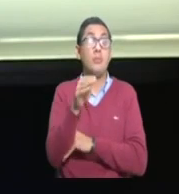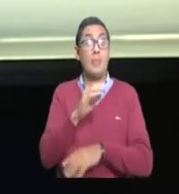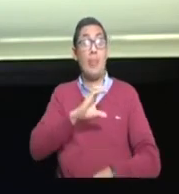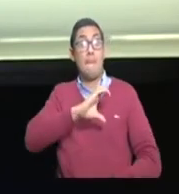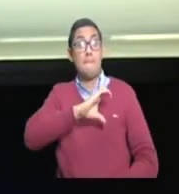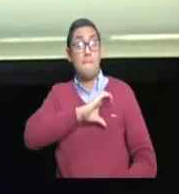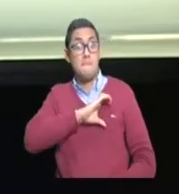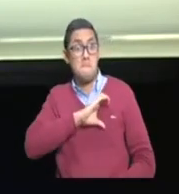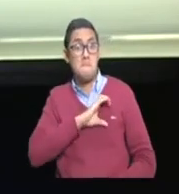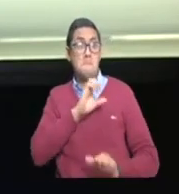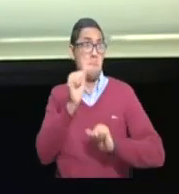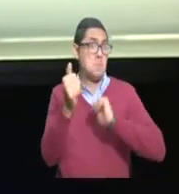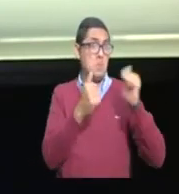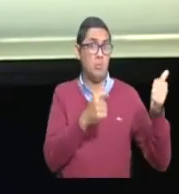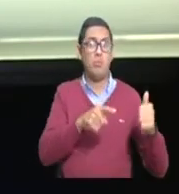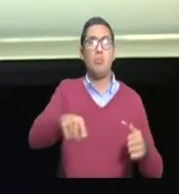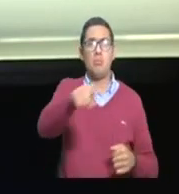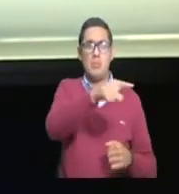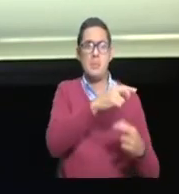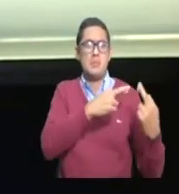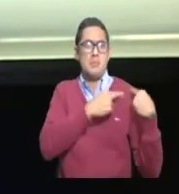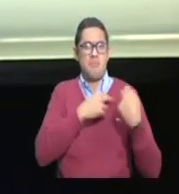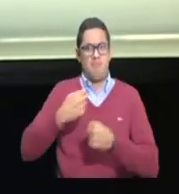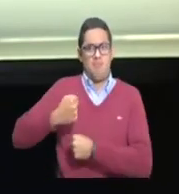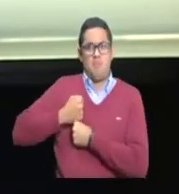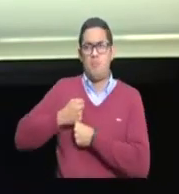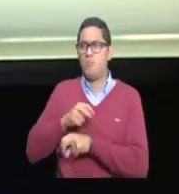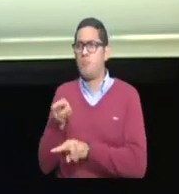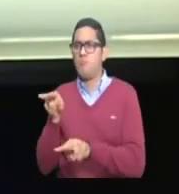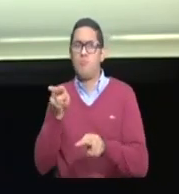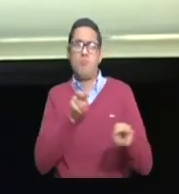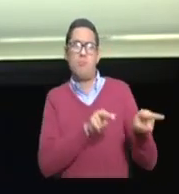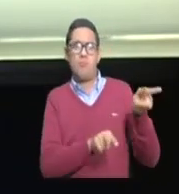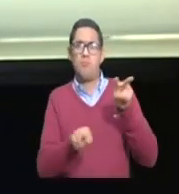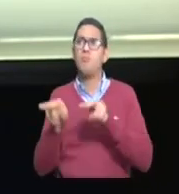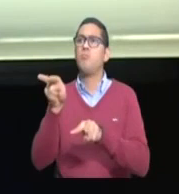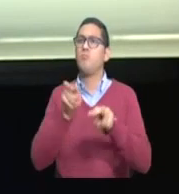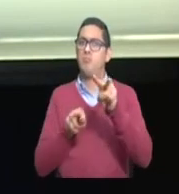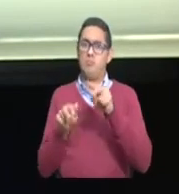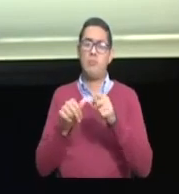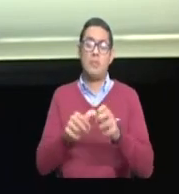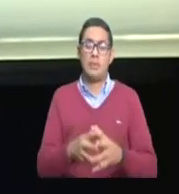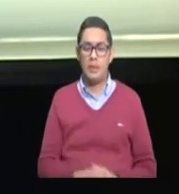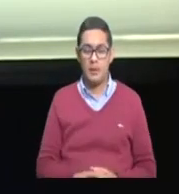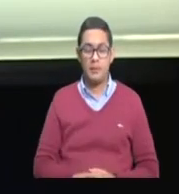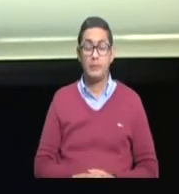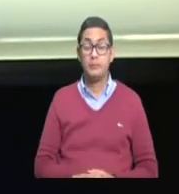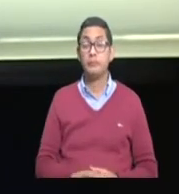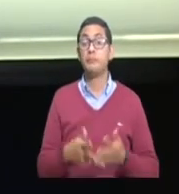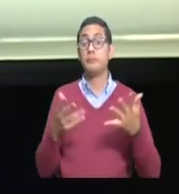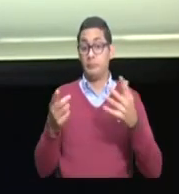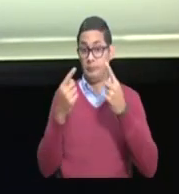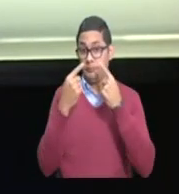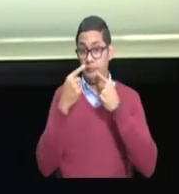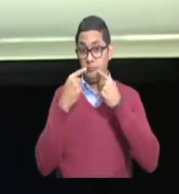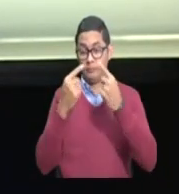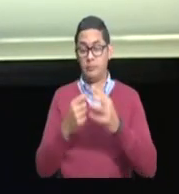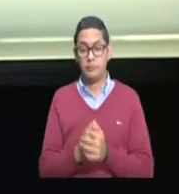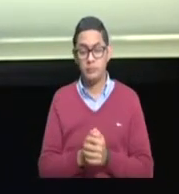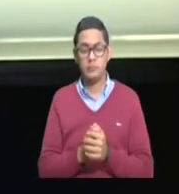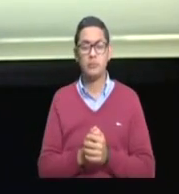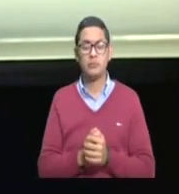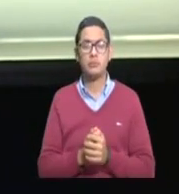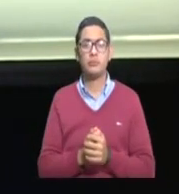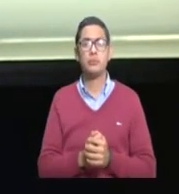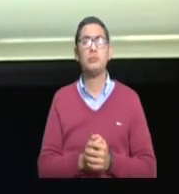correspondientes y con todo el equipo de la Fuerza de Tarea Conjunta. Por lo tanto, el